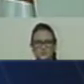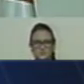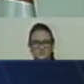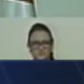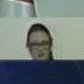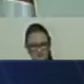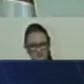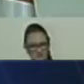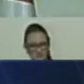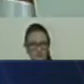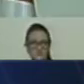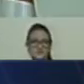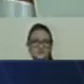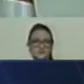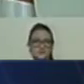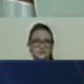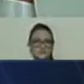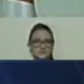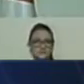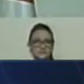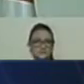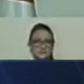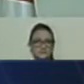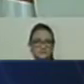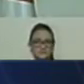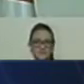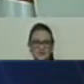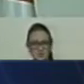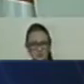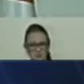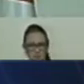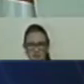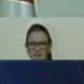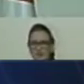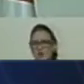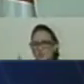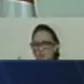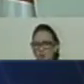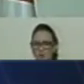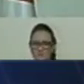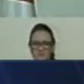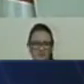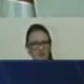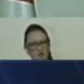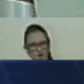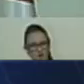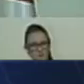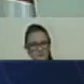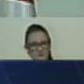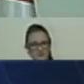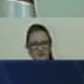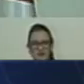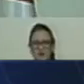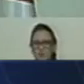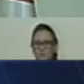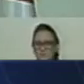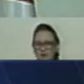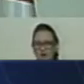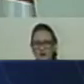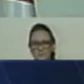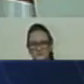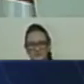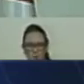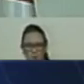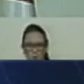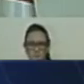Venezuela. Dejemos la campaña de desmotivar, de repetir lo que quieren que repitamos, Santos, Trump y compañía. No,